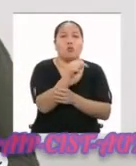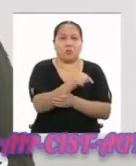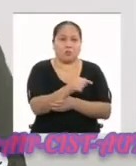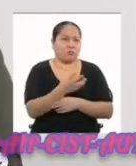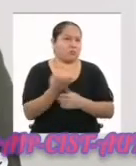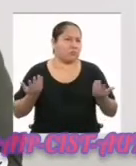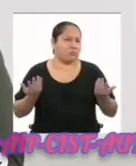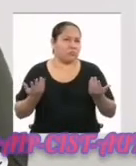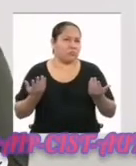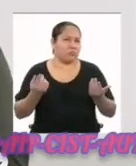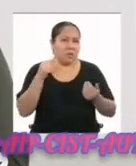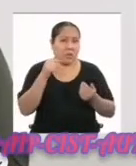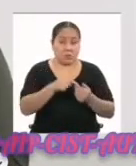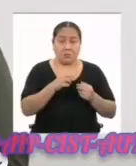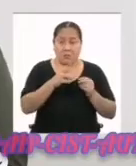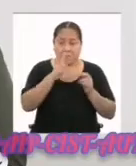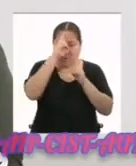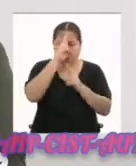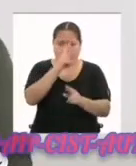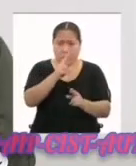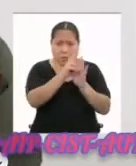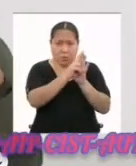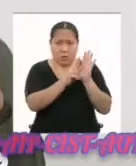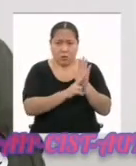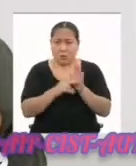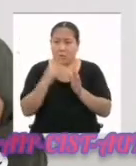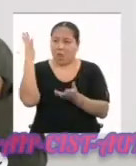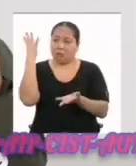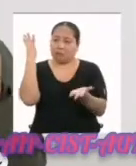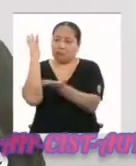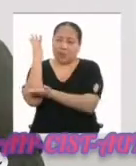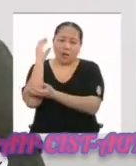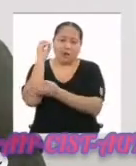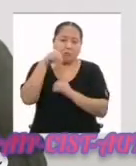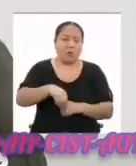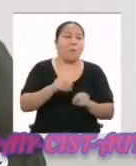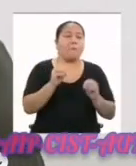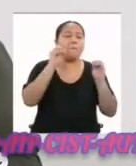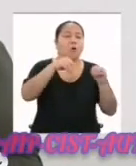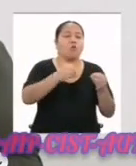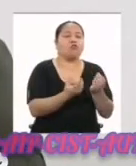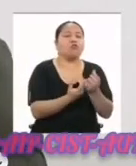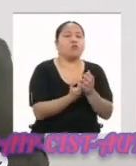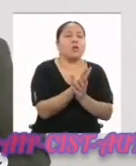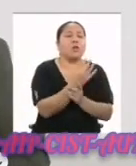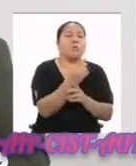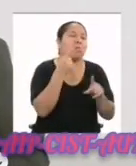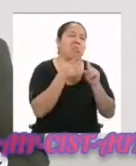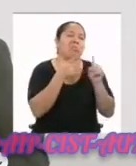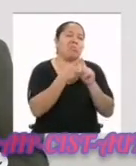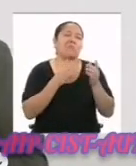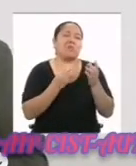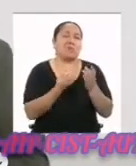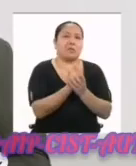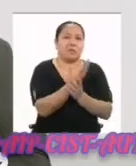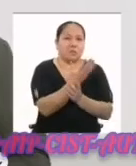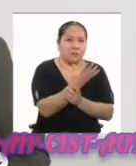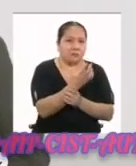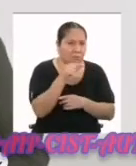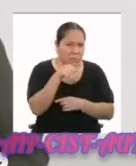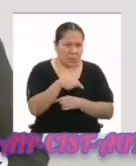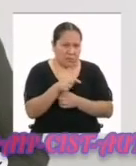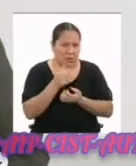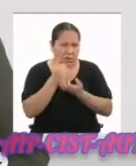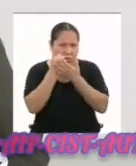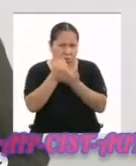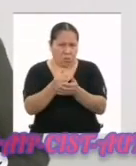ahí está cumpliendo con las normas, pero la verdad es que no sería tan efectivo para conservar